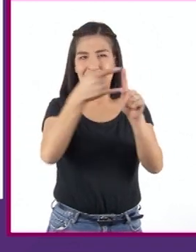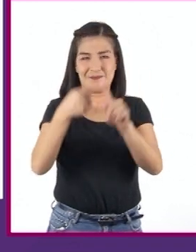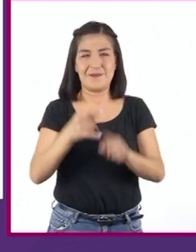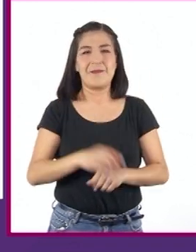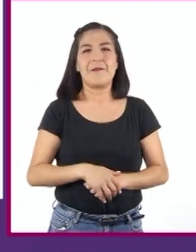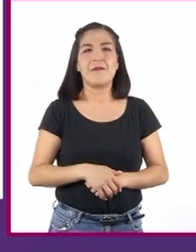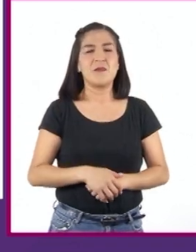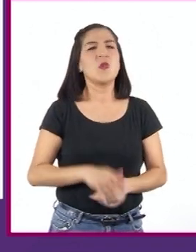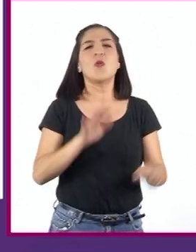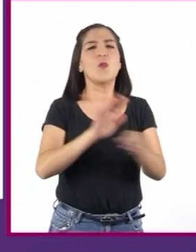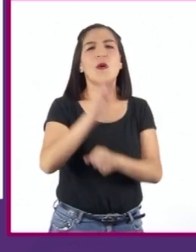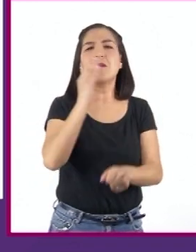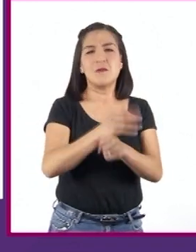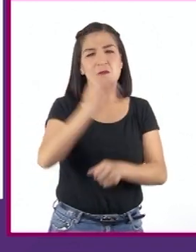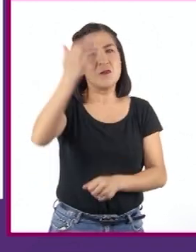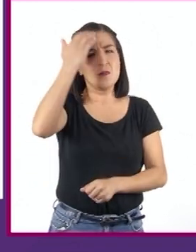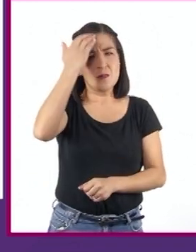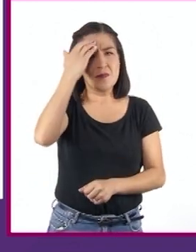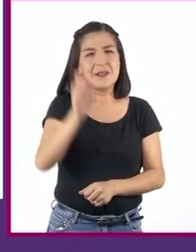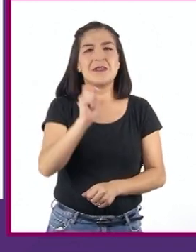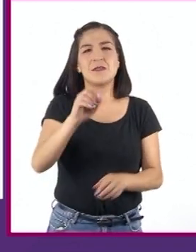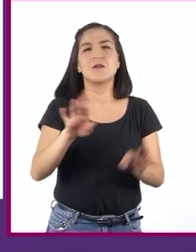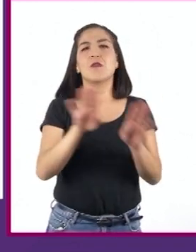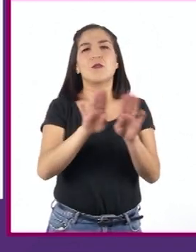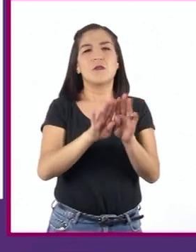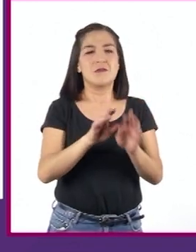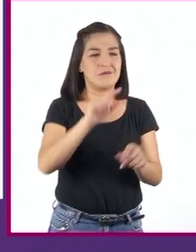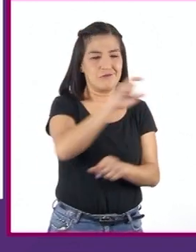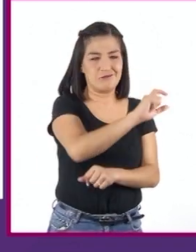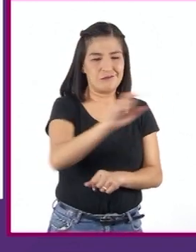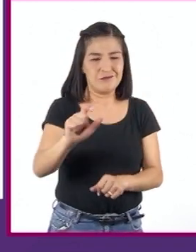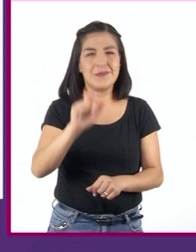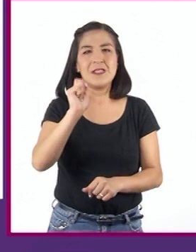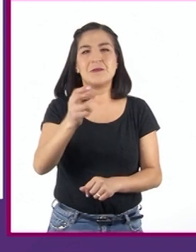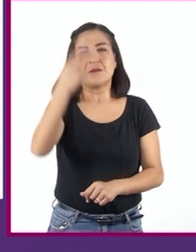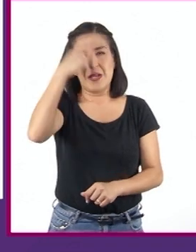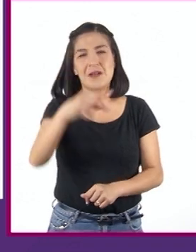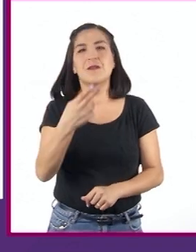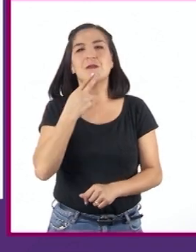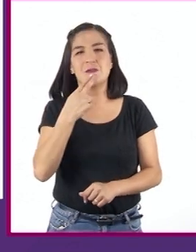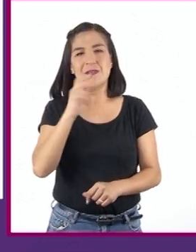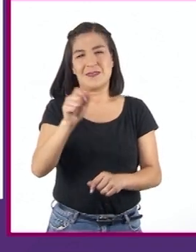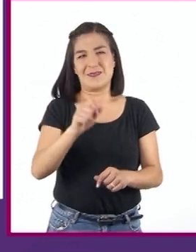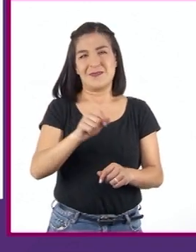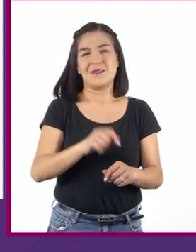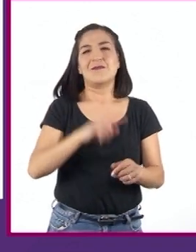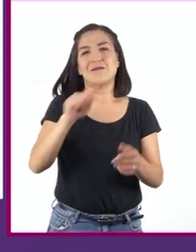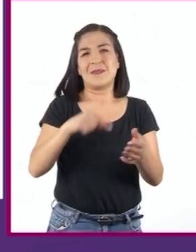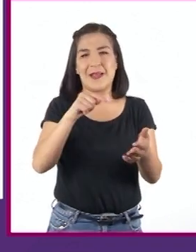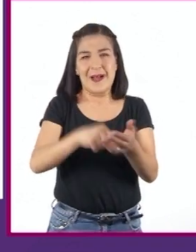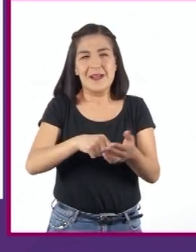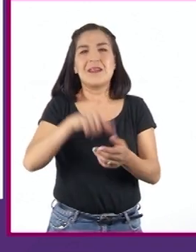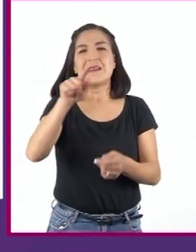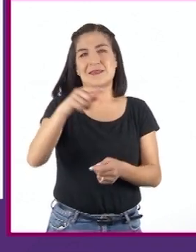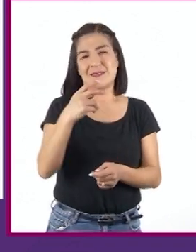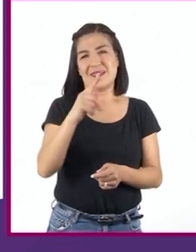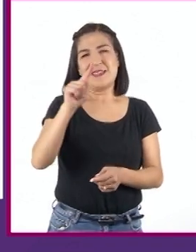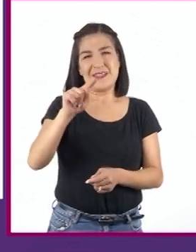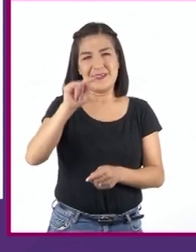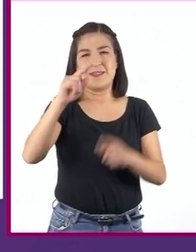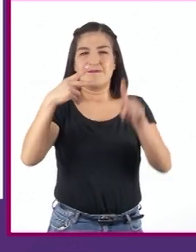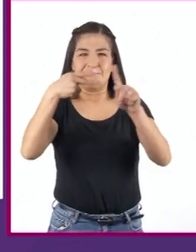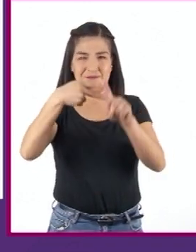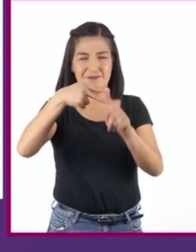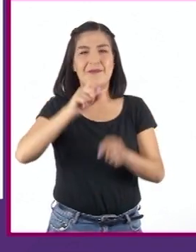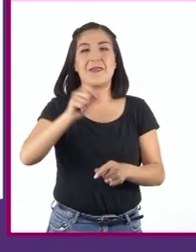Otro elemento que debemos conocer es la fórmula convencional para calcular el área de un triángulo. Área igual